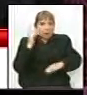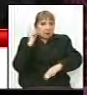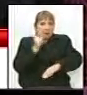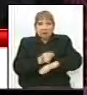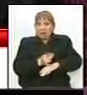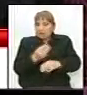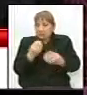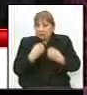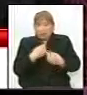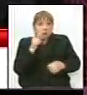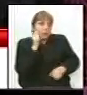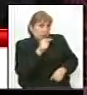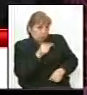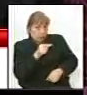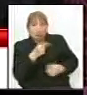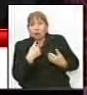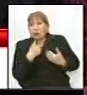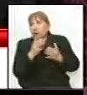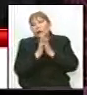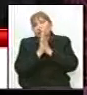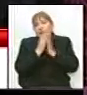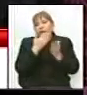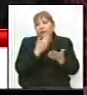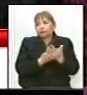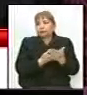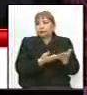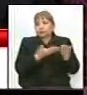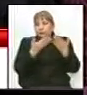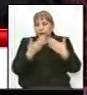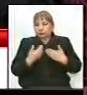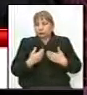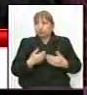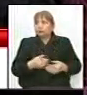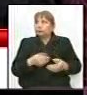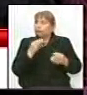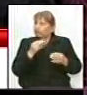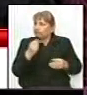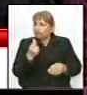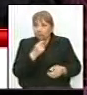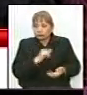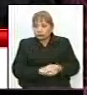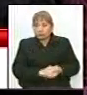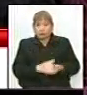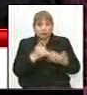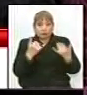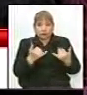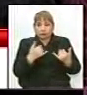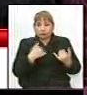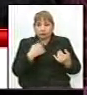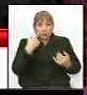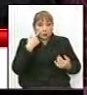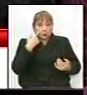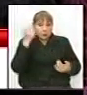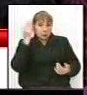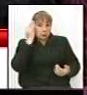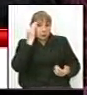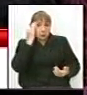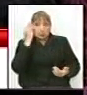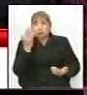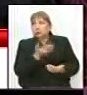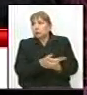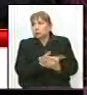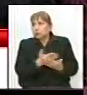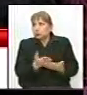Si a usted le ha llegado, le agradecería muchísimo que nos la haga llegar. Yo inmediatamente, hoy día mismo, voy a ponerme en conocimiento de